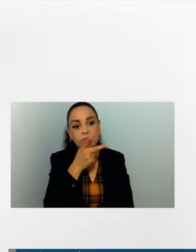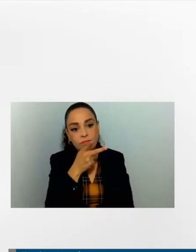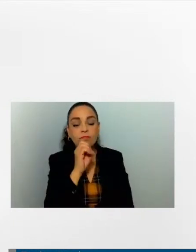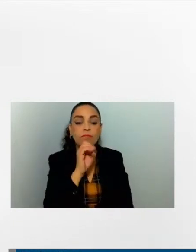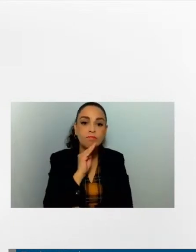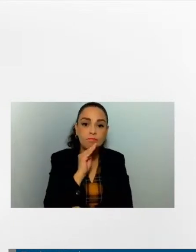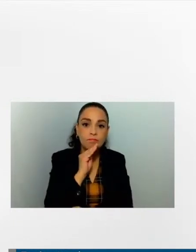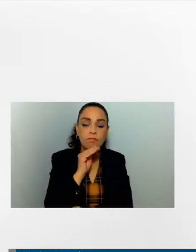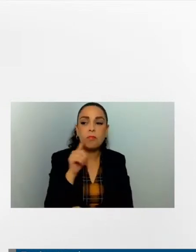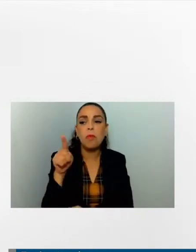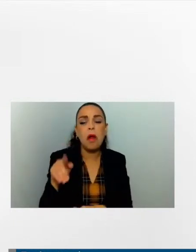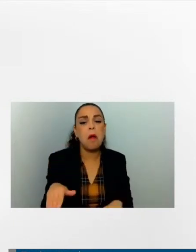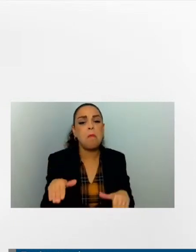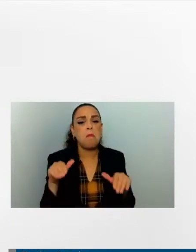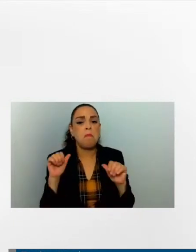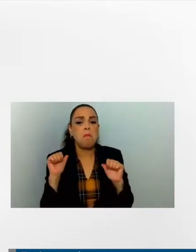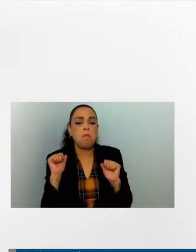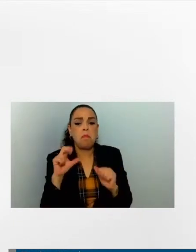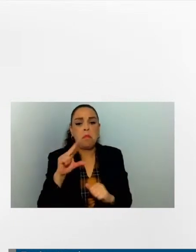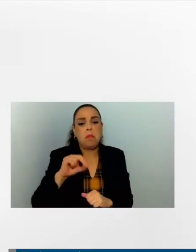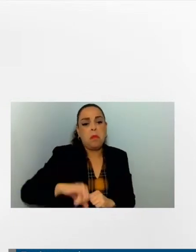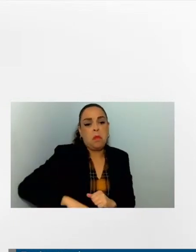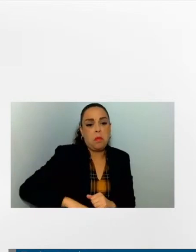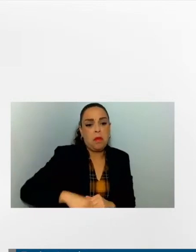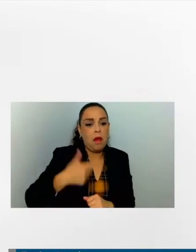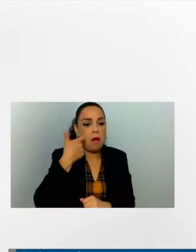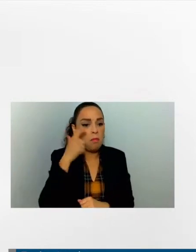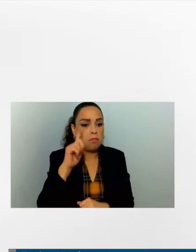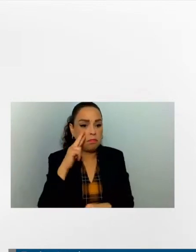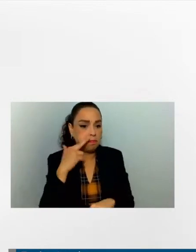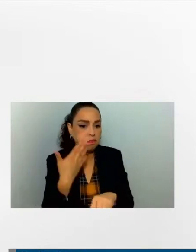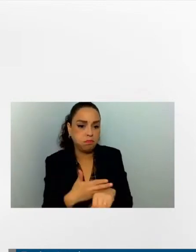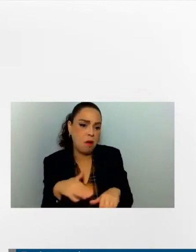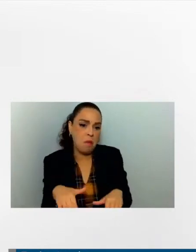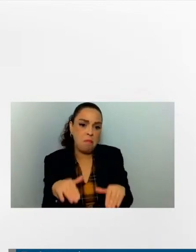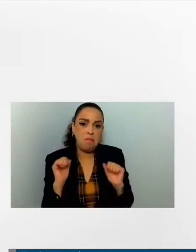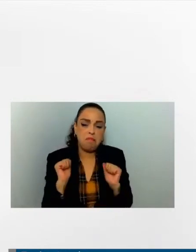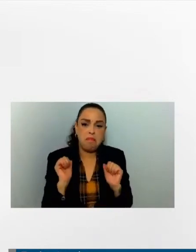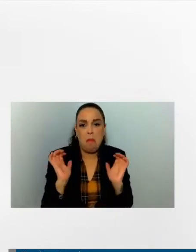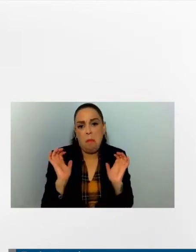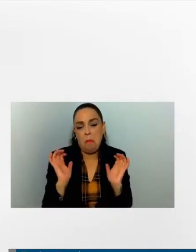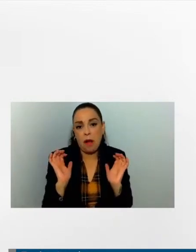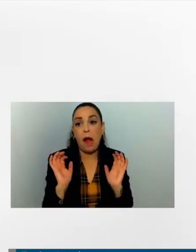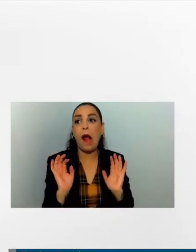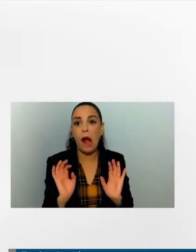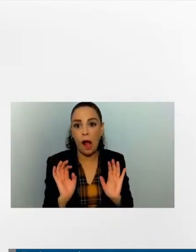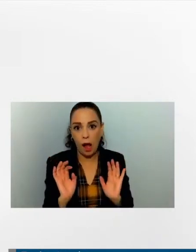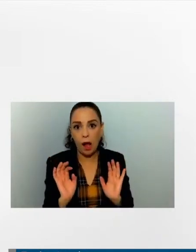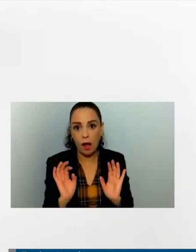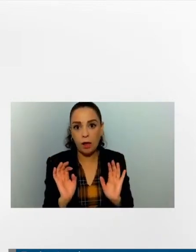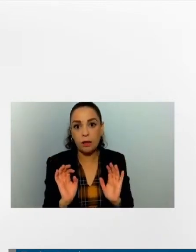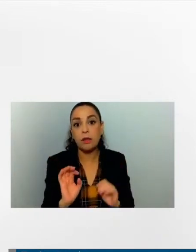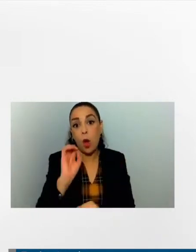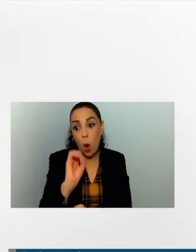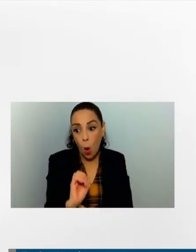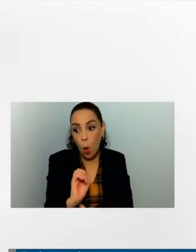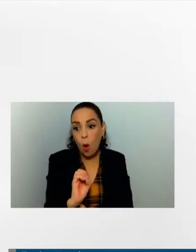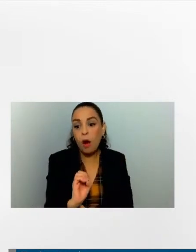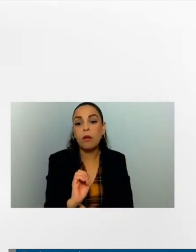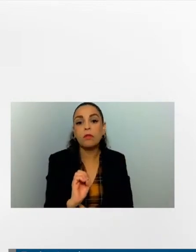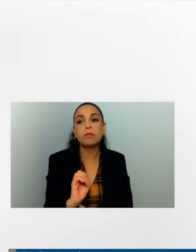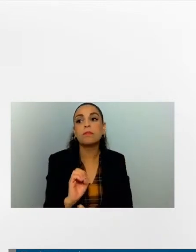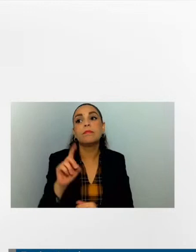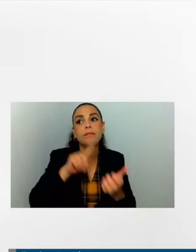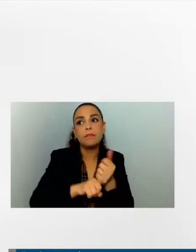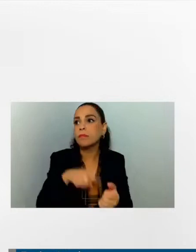hizo responsable, o no, nunca supo y entonces no dio alimentos porque no sabía que tenía un hijo o hija, ¿no? Aunque no estuviera